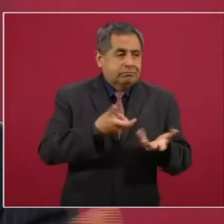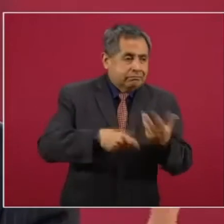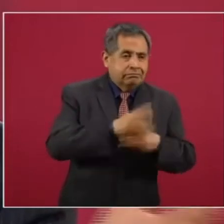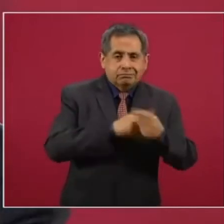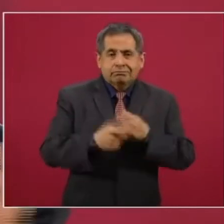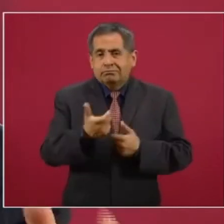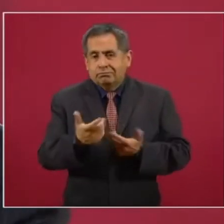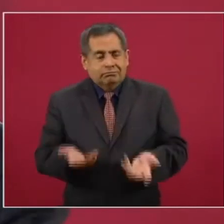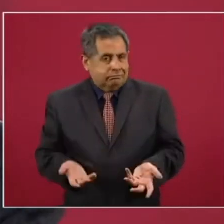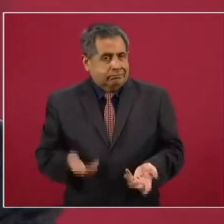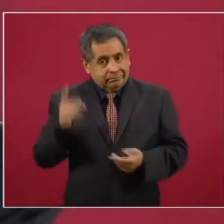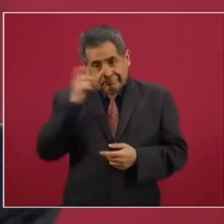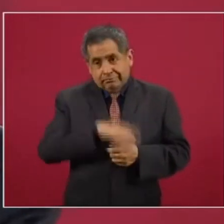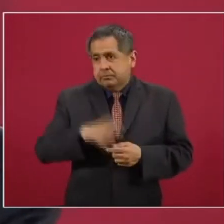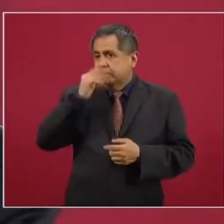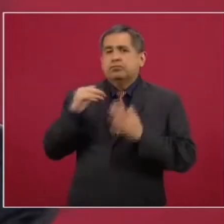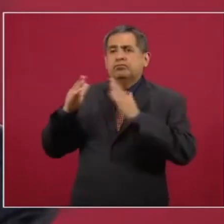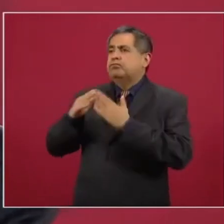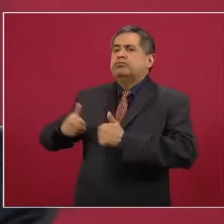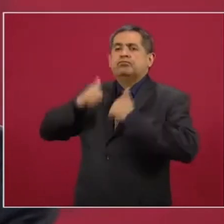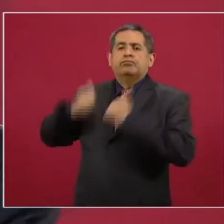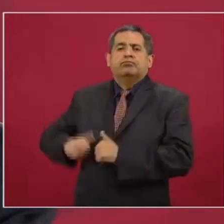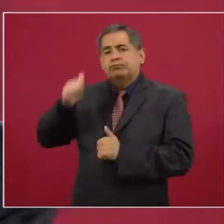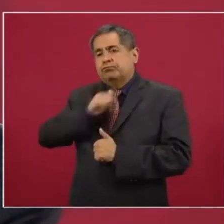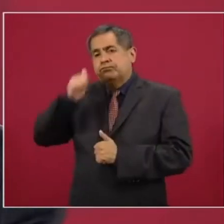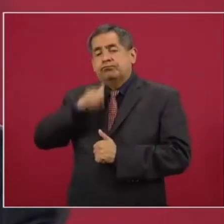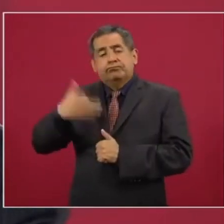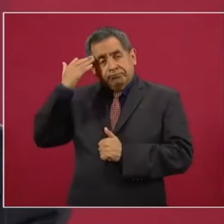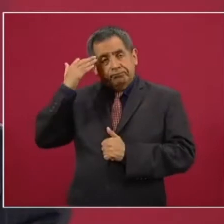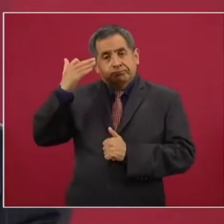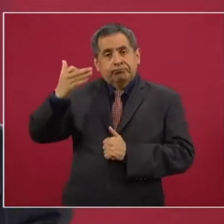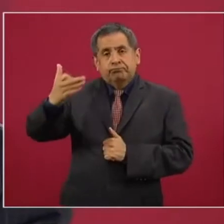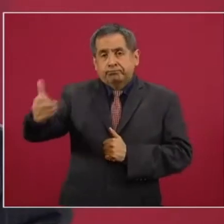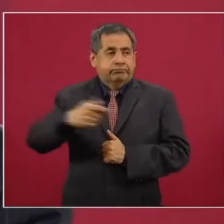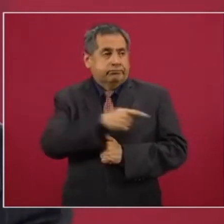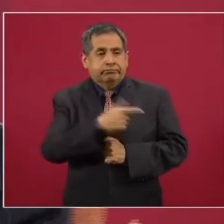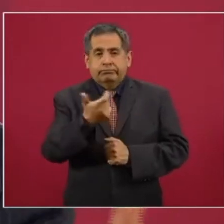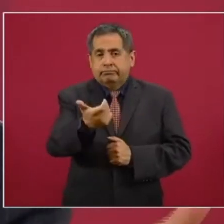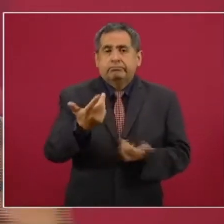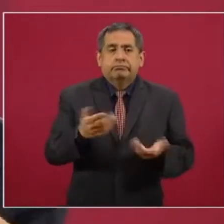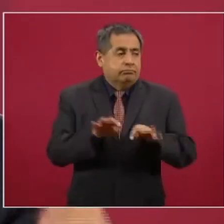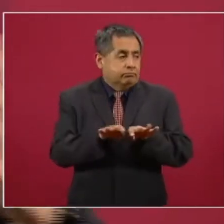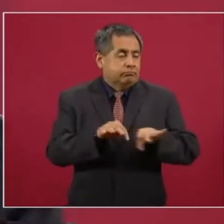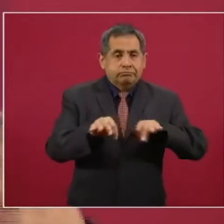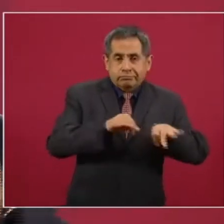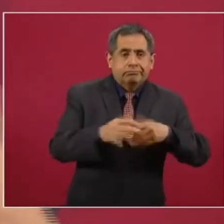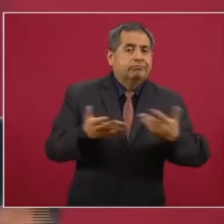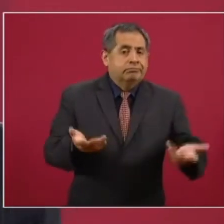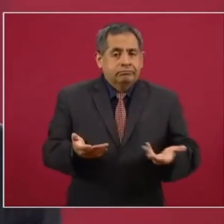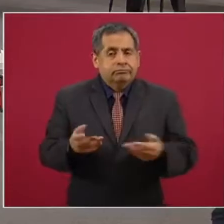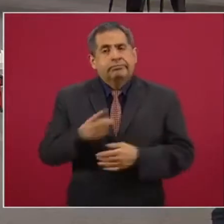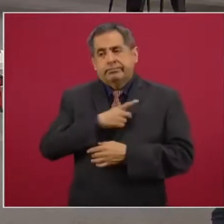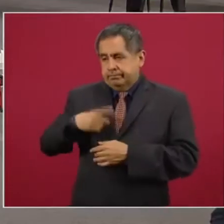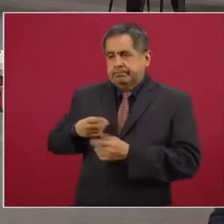mantener confinada una sociedad por un tiempo demasiado prolongado y hay que empezar a liberar